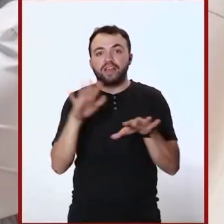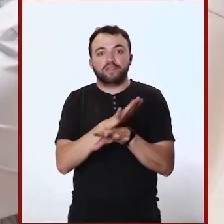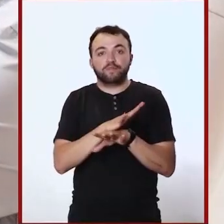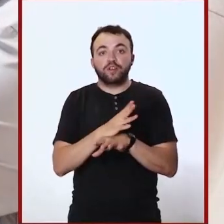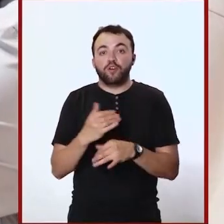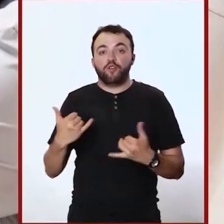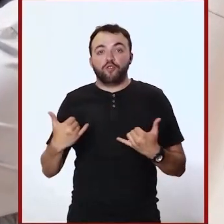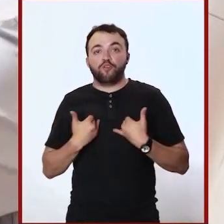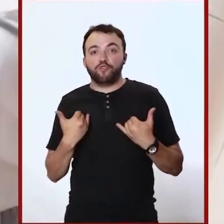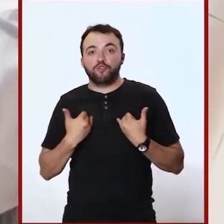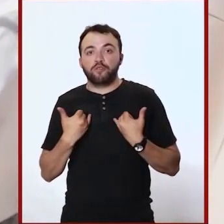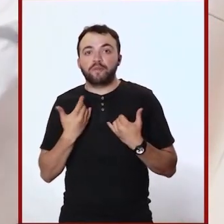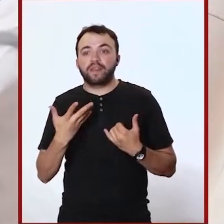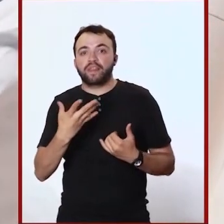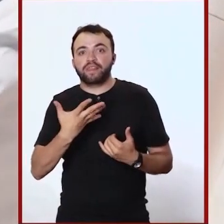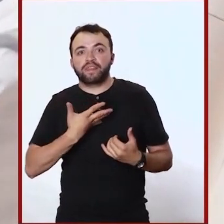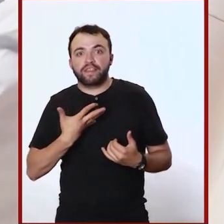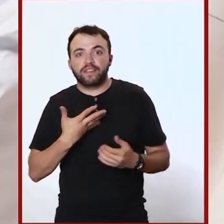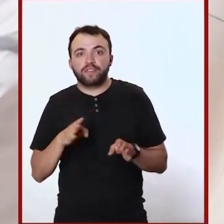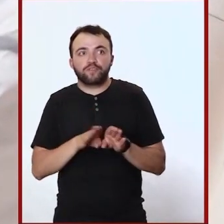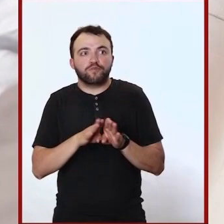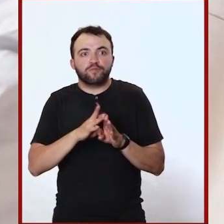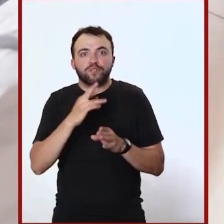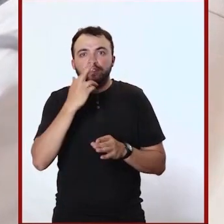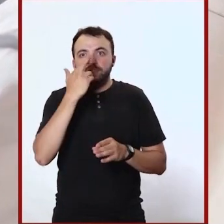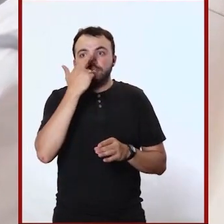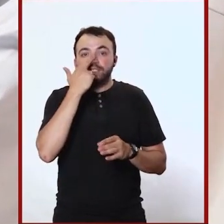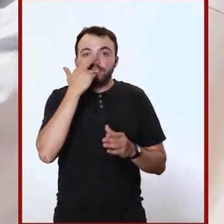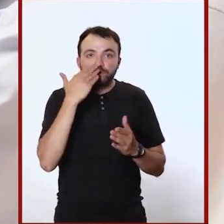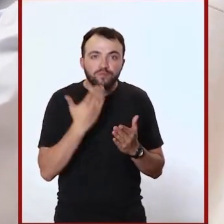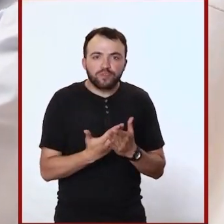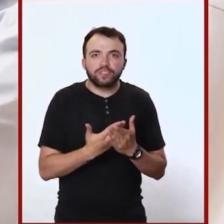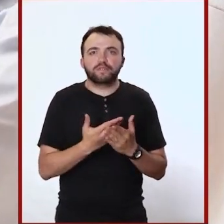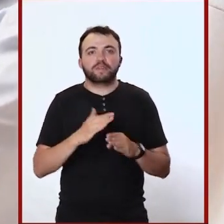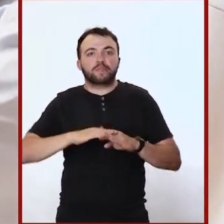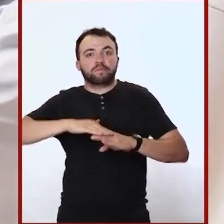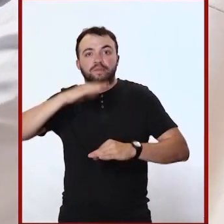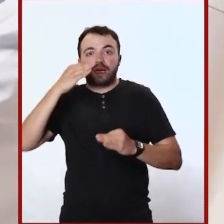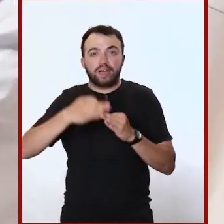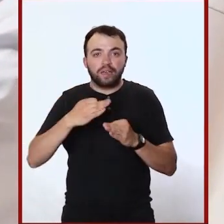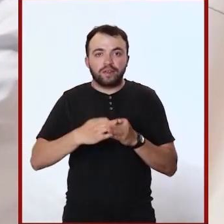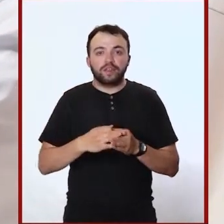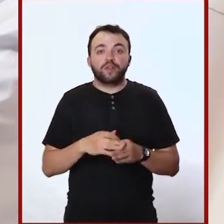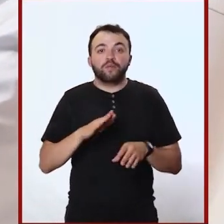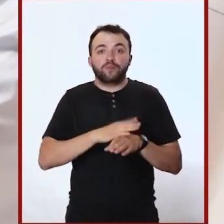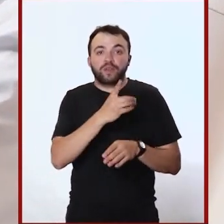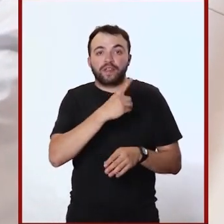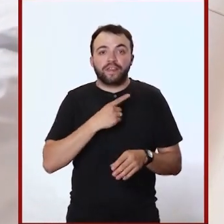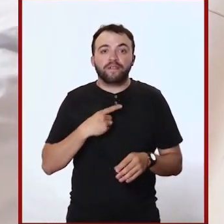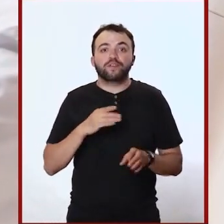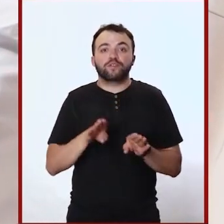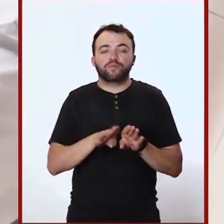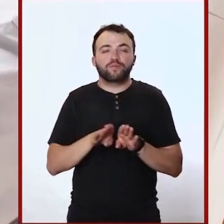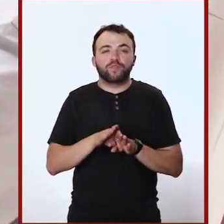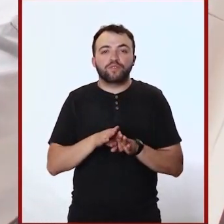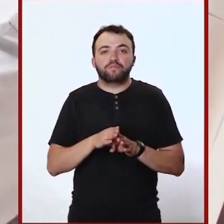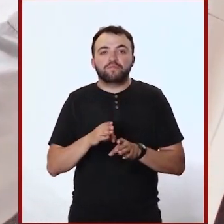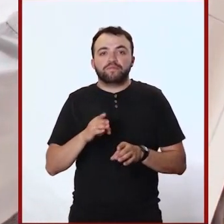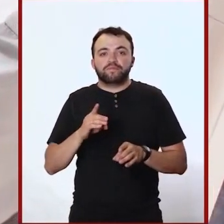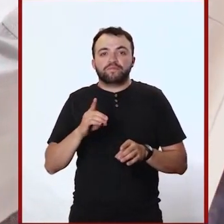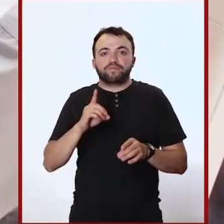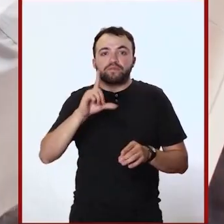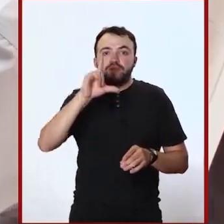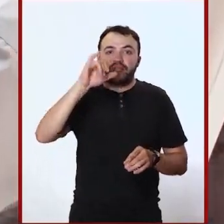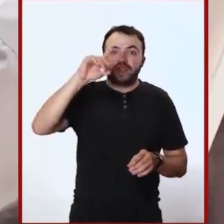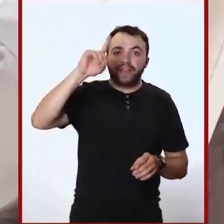importante y predominante en ciertas industrias y por lo tanto se han abierto las oportunidades para que ellos lideren muchos de los proyectos. Vemos toda una